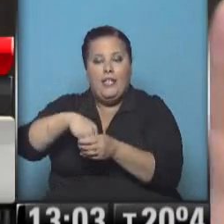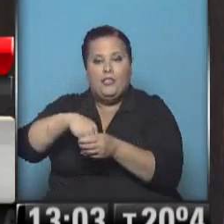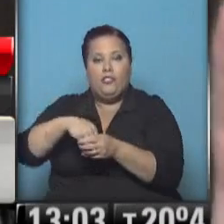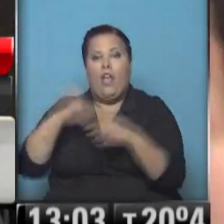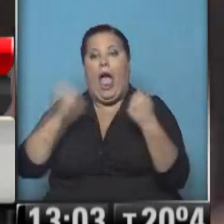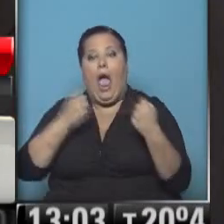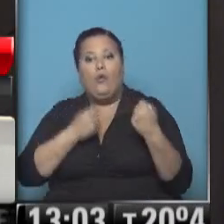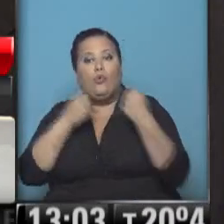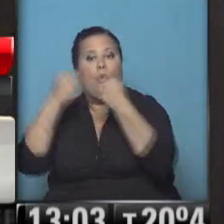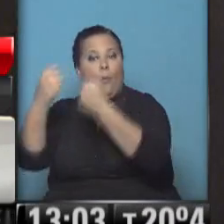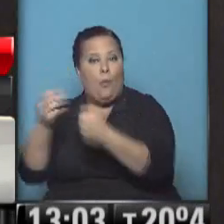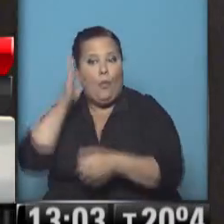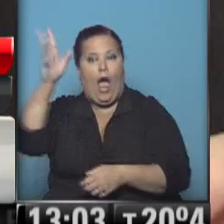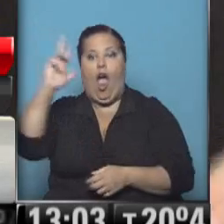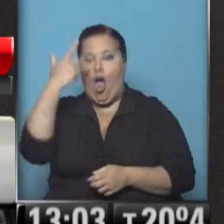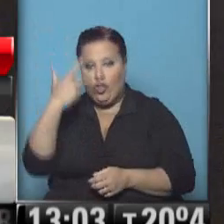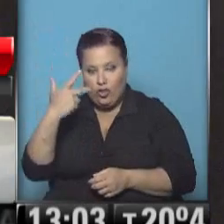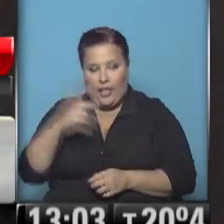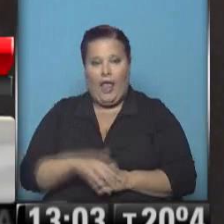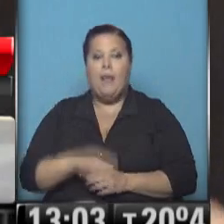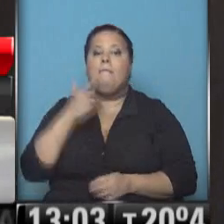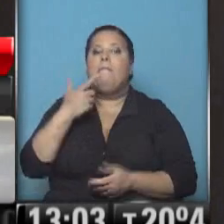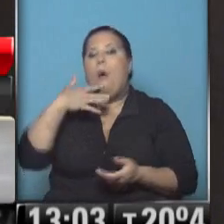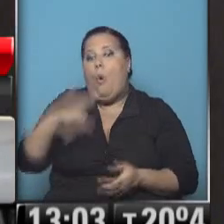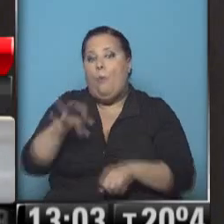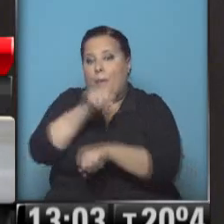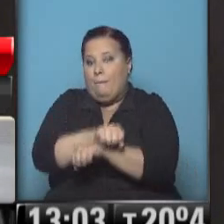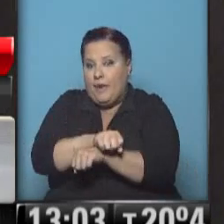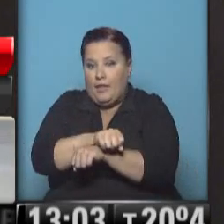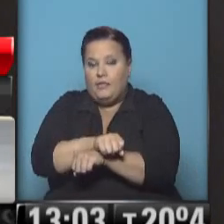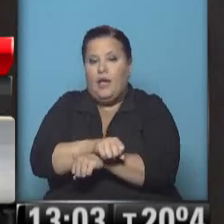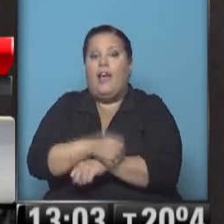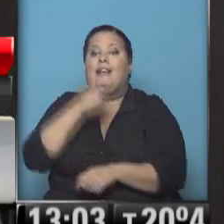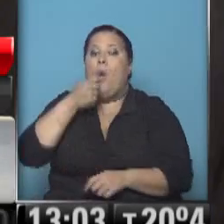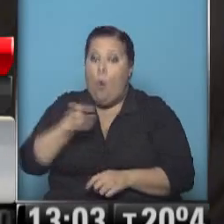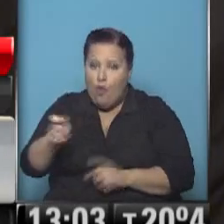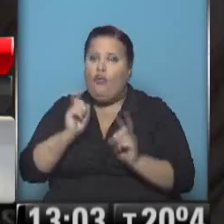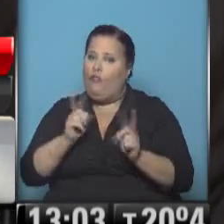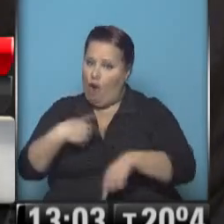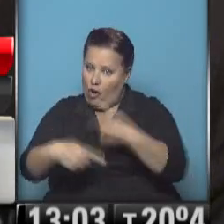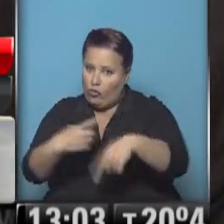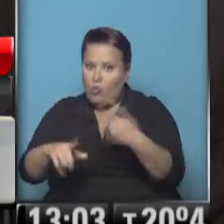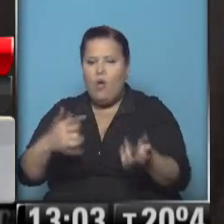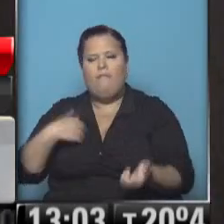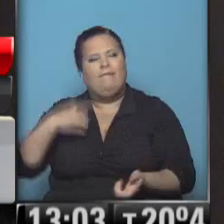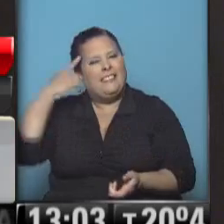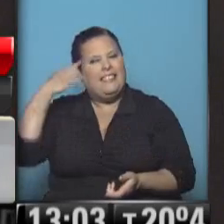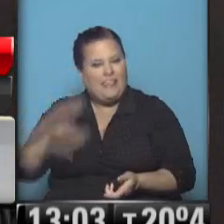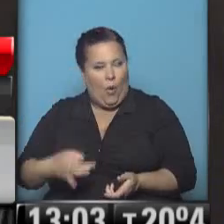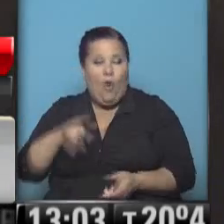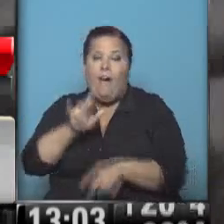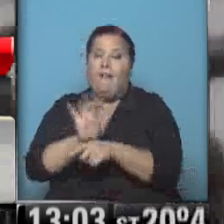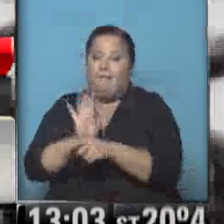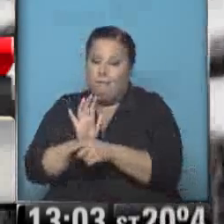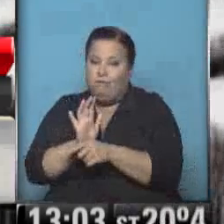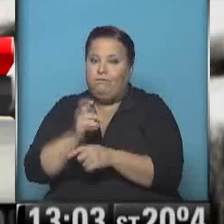auto yendo para el hotel para cumplir con el arresto, y si bien el juicio sigue, yo no tengo dudas que esto vaticina